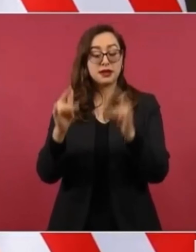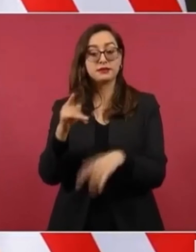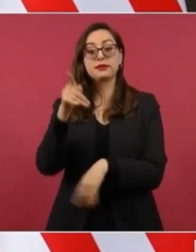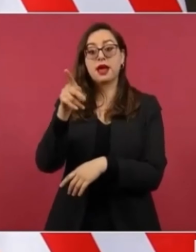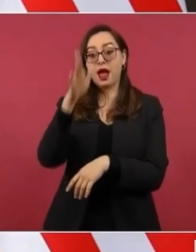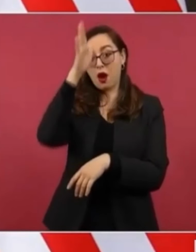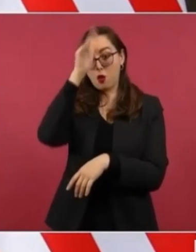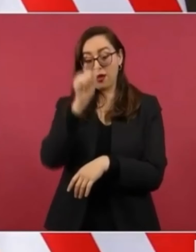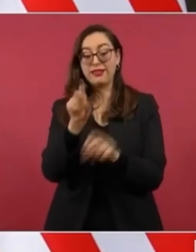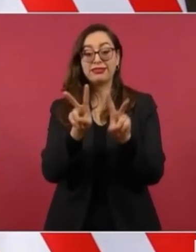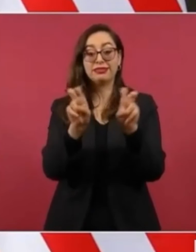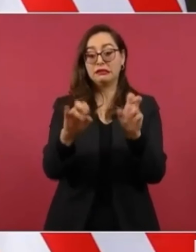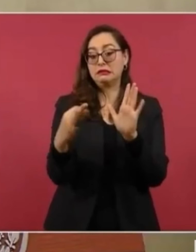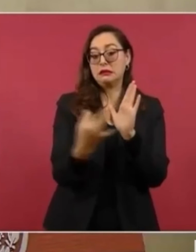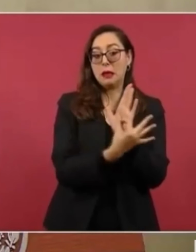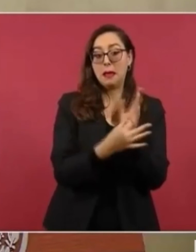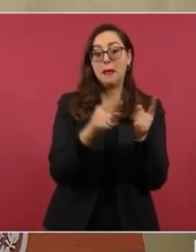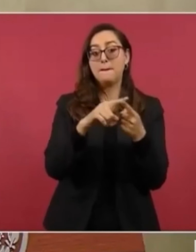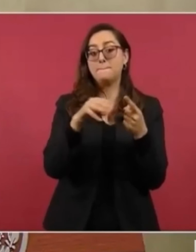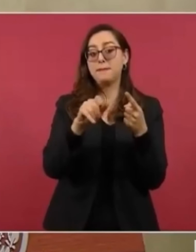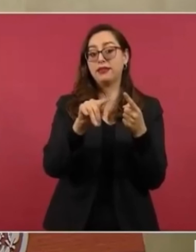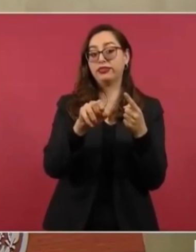el metano y el carbón negro.